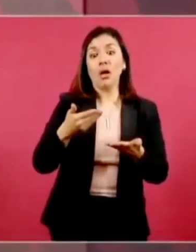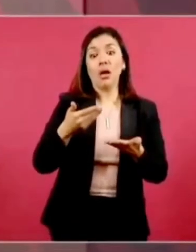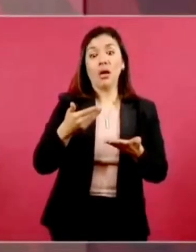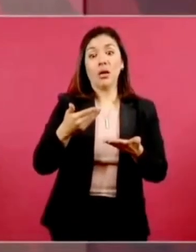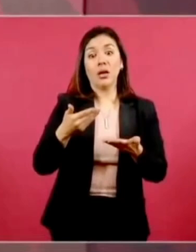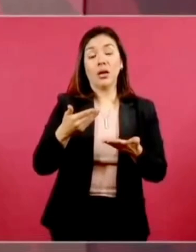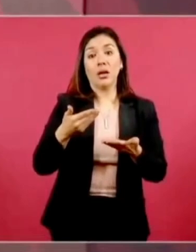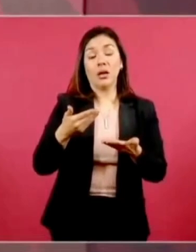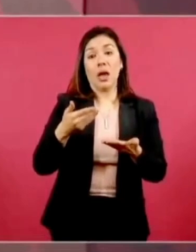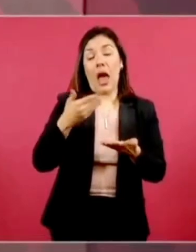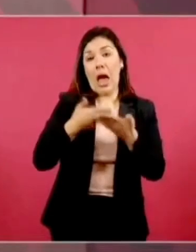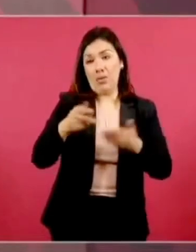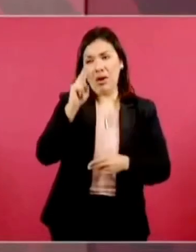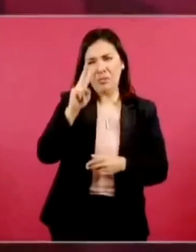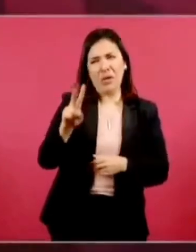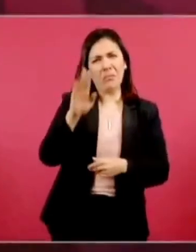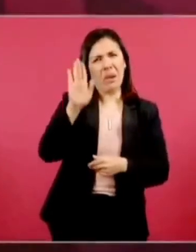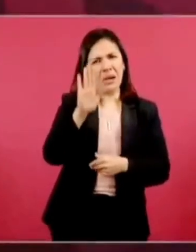En aquel entonces